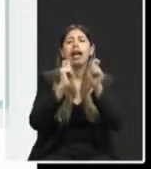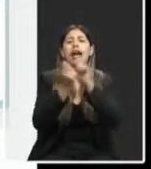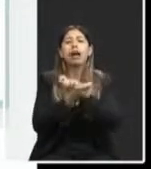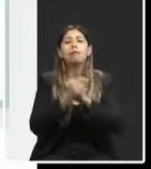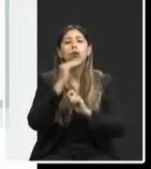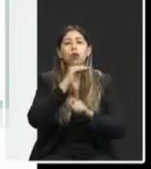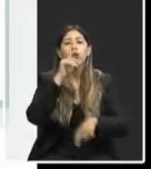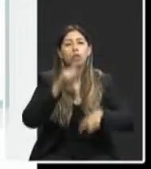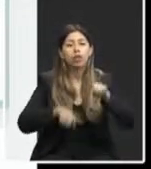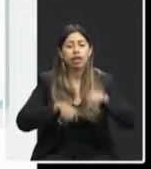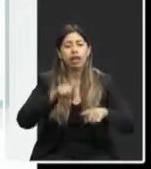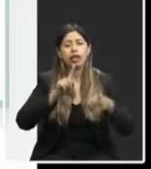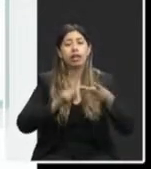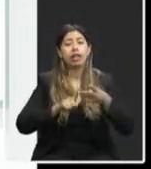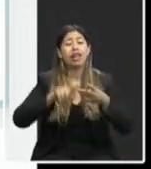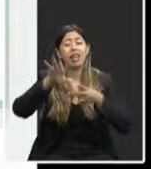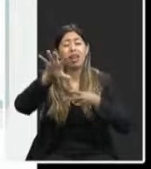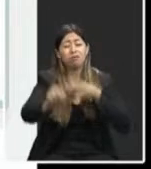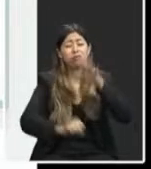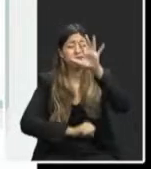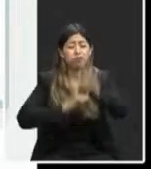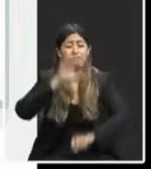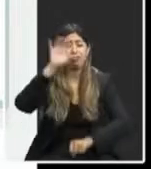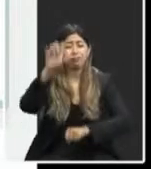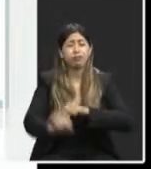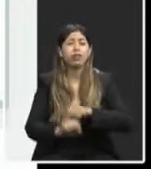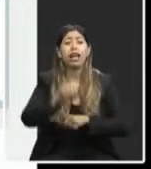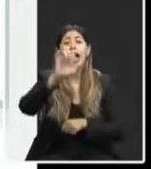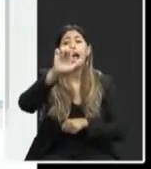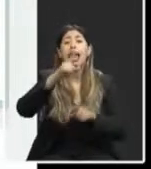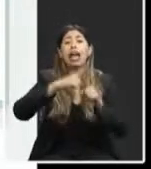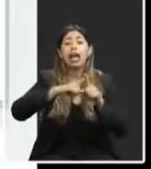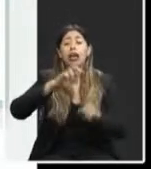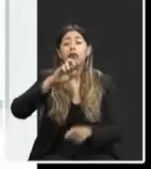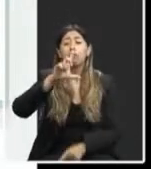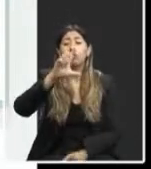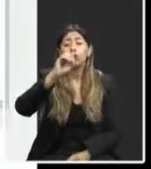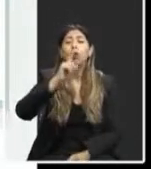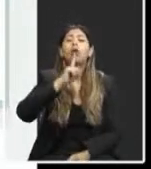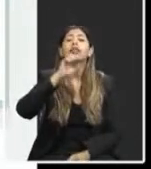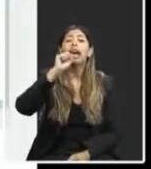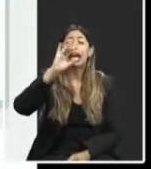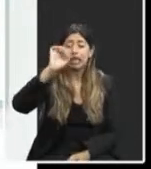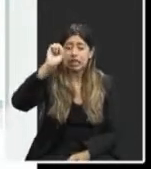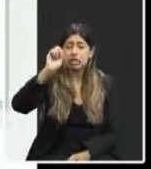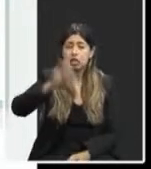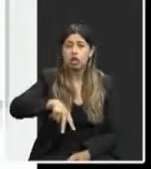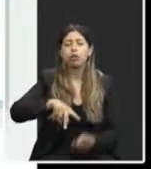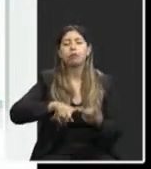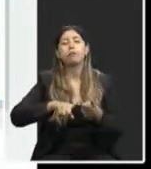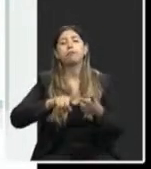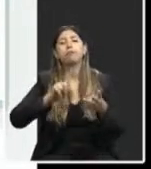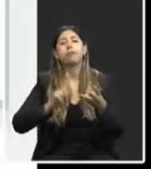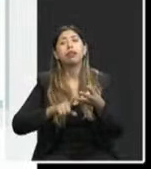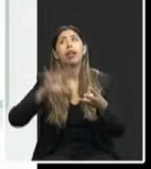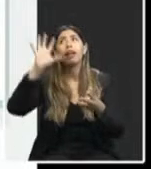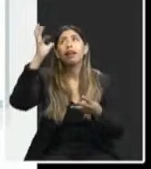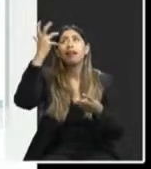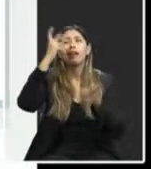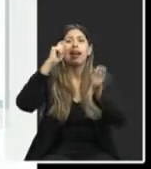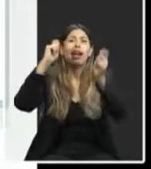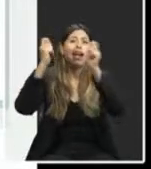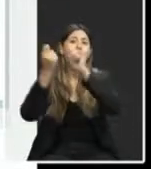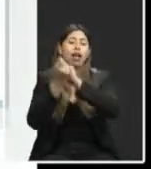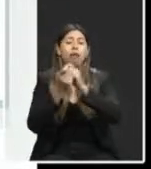tierra, la explotación directa y sobreexplotación de las especies, el cambio climático, obviamente,